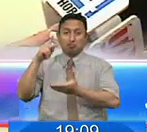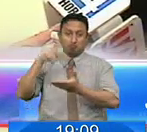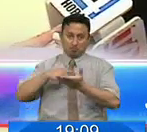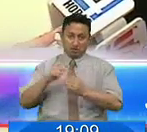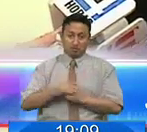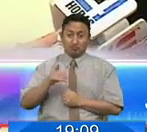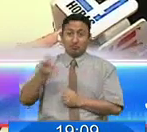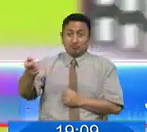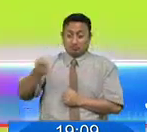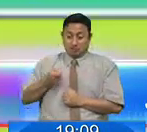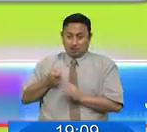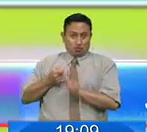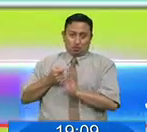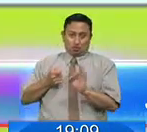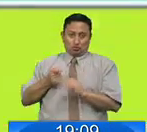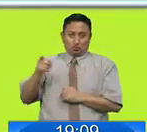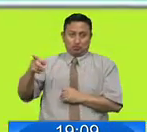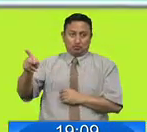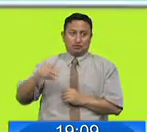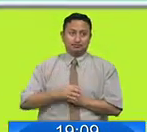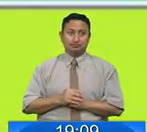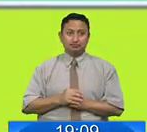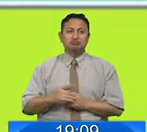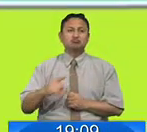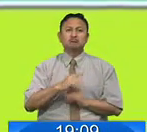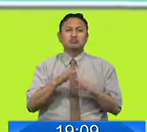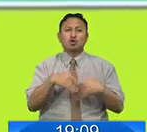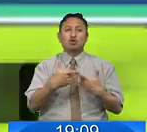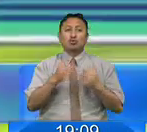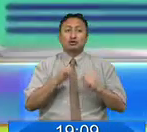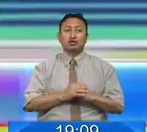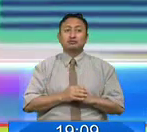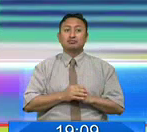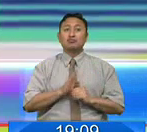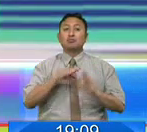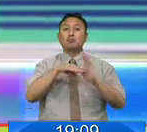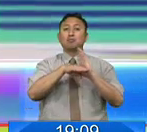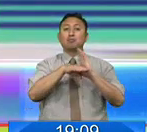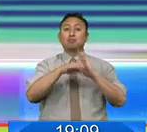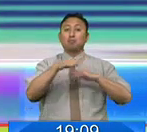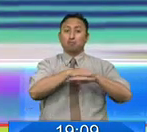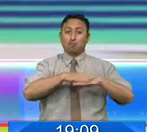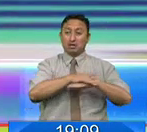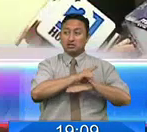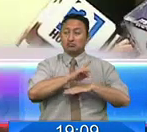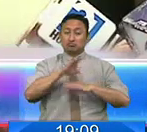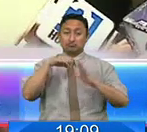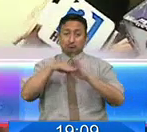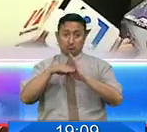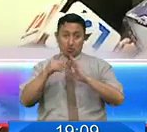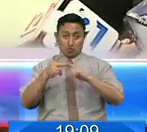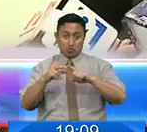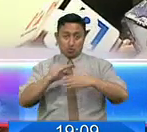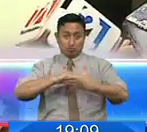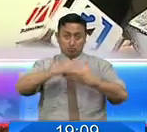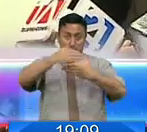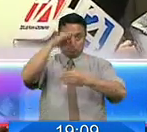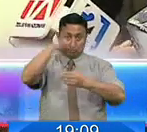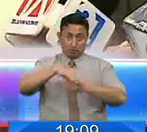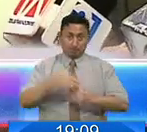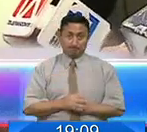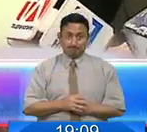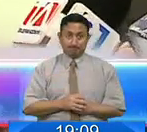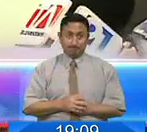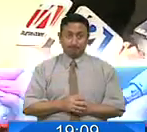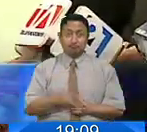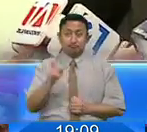paga el que recibe para acceder a lo mismo el usuario deberá crear una cuenta básica en cualquier institución financiera no va a necesitar ustedes